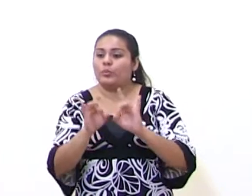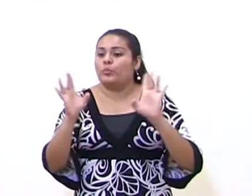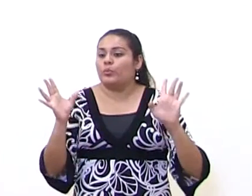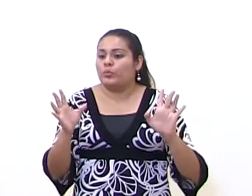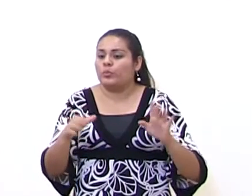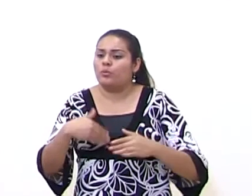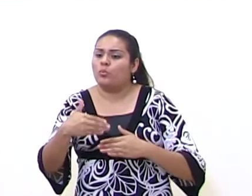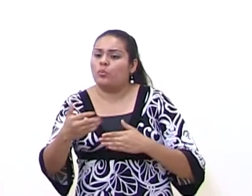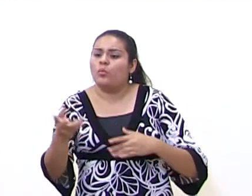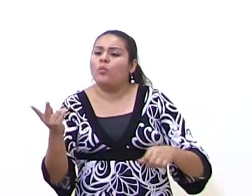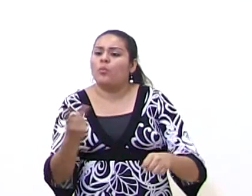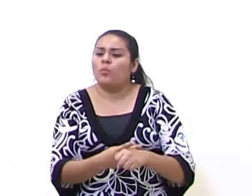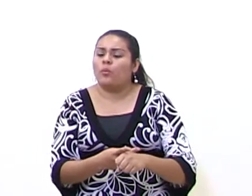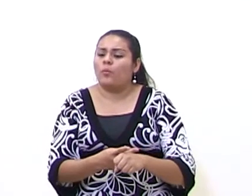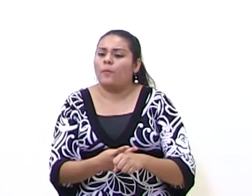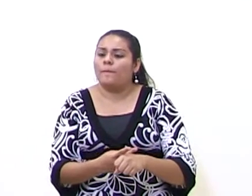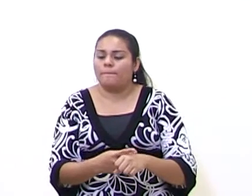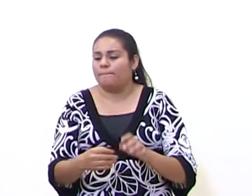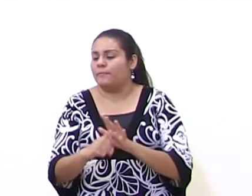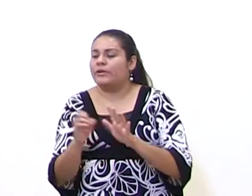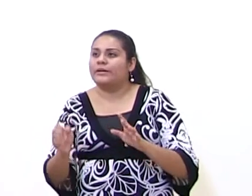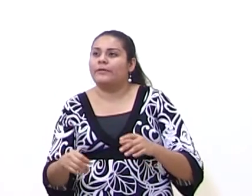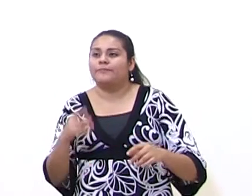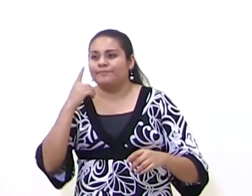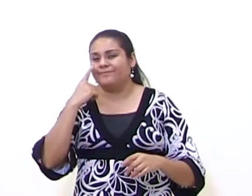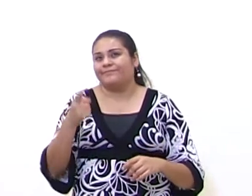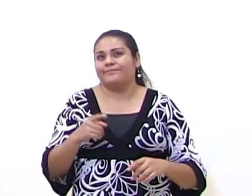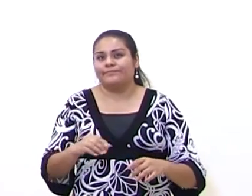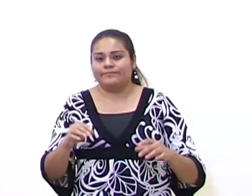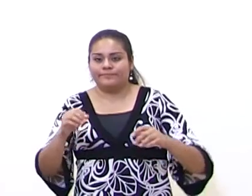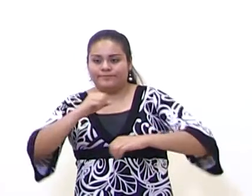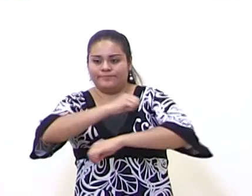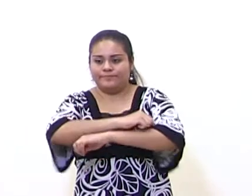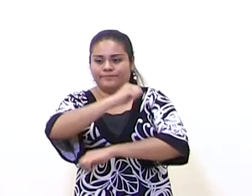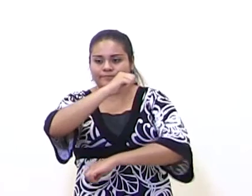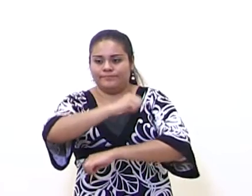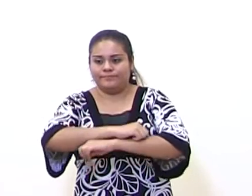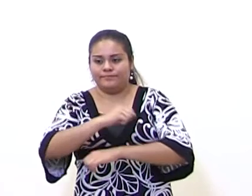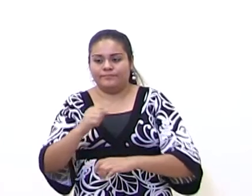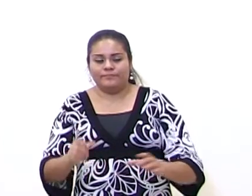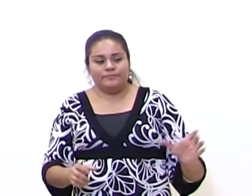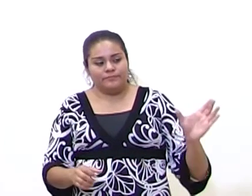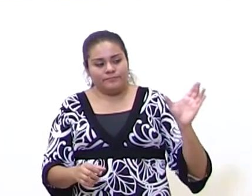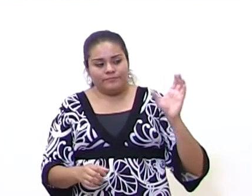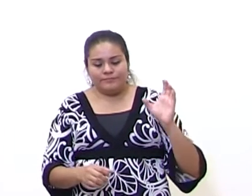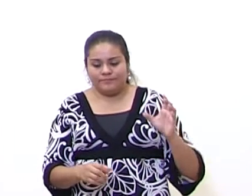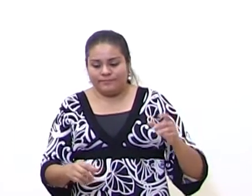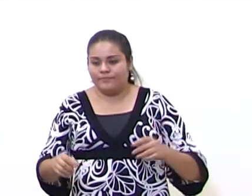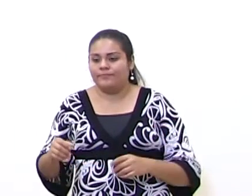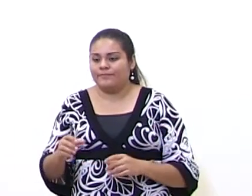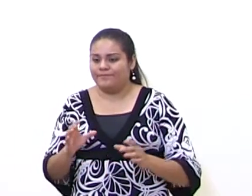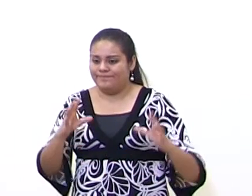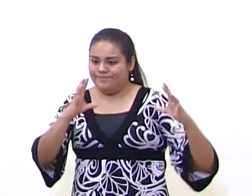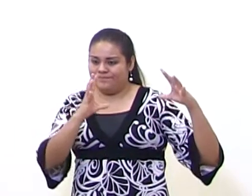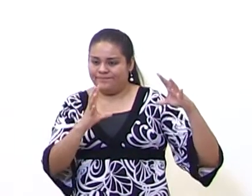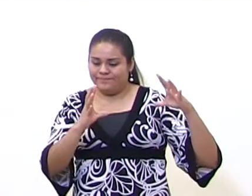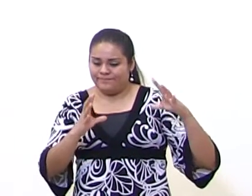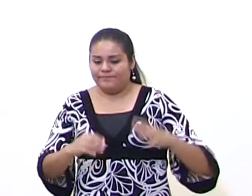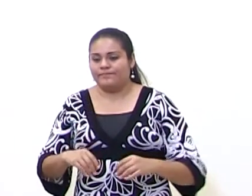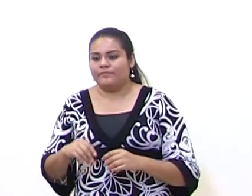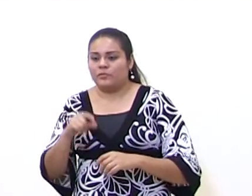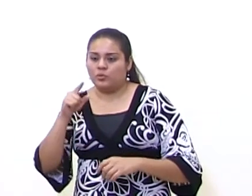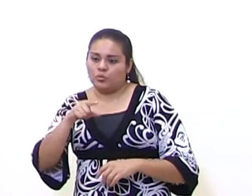van a regañar tus padres. Miras a la ventana, pones el balón aquí y si lo pateas, vas a romper la